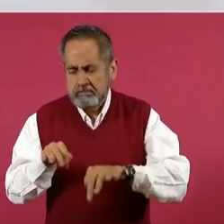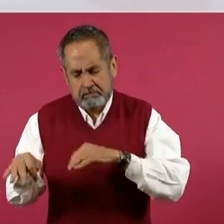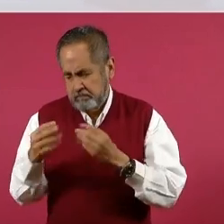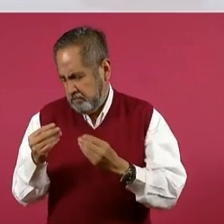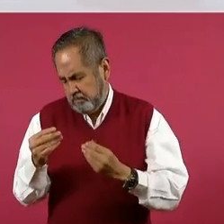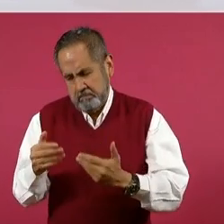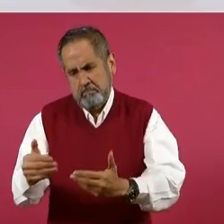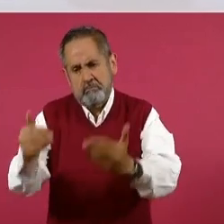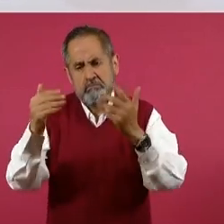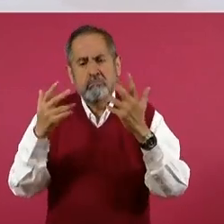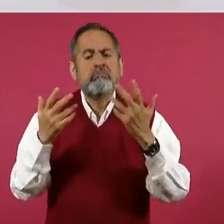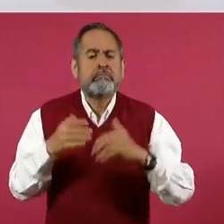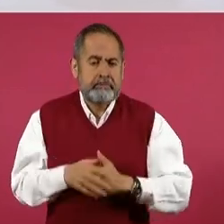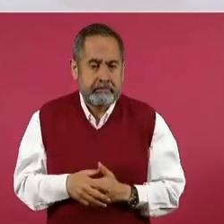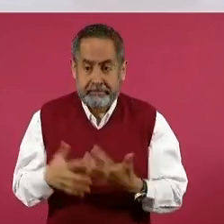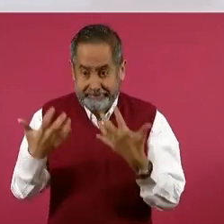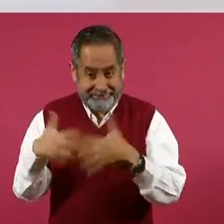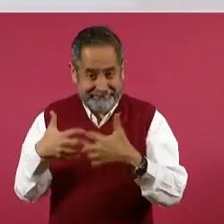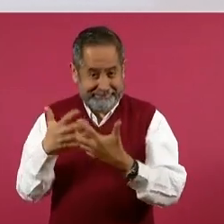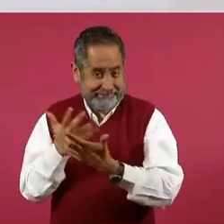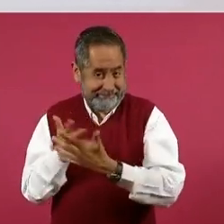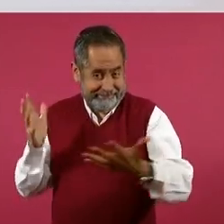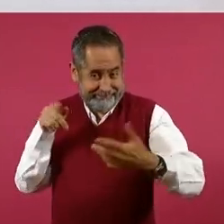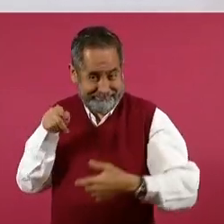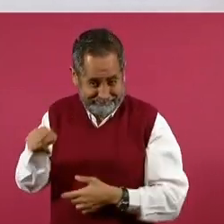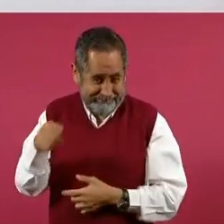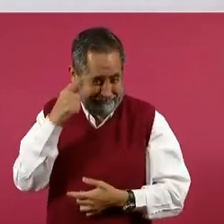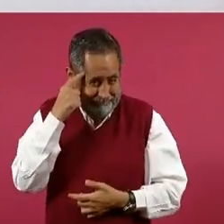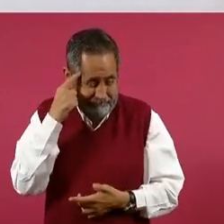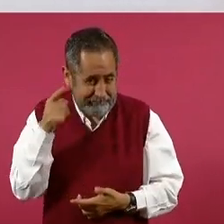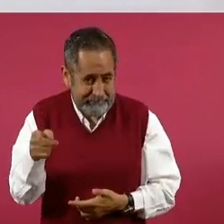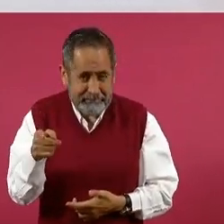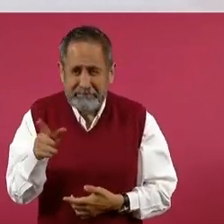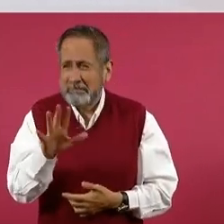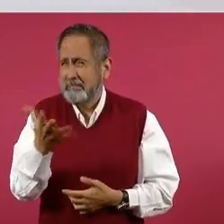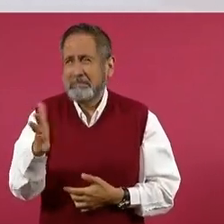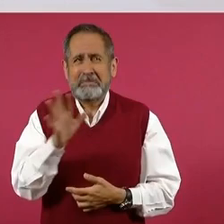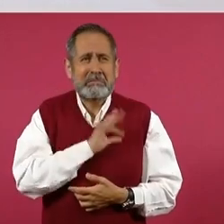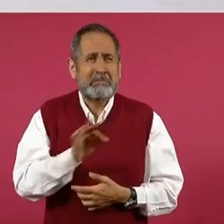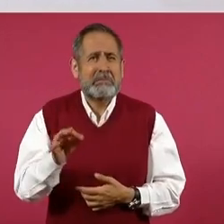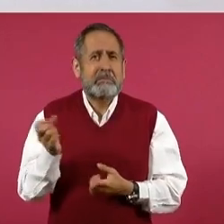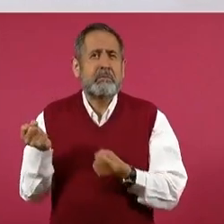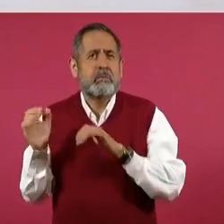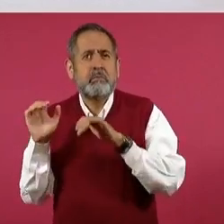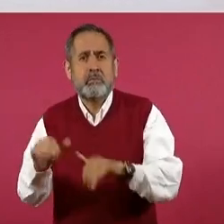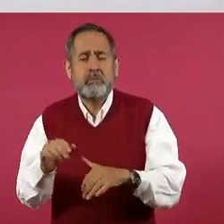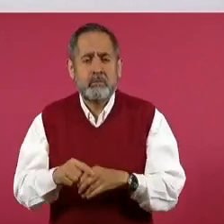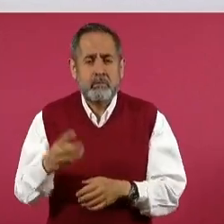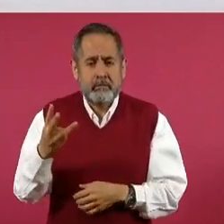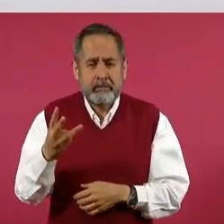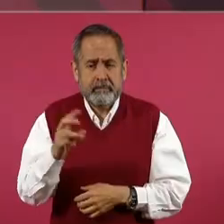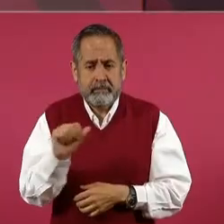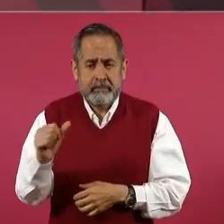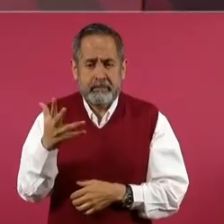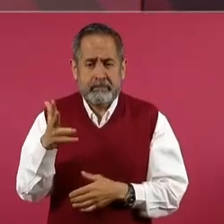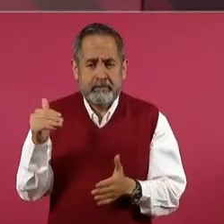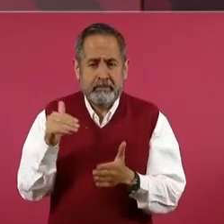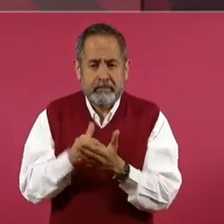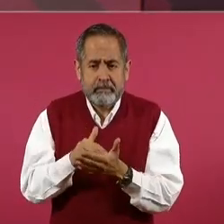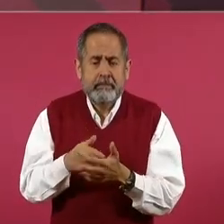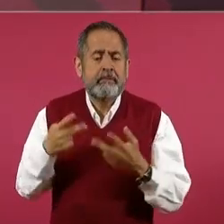gente. Una planta de estas ocupa de 3 a 5,000